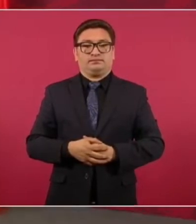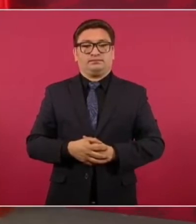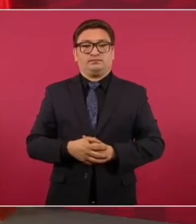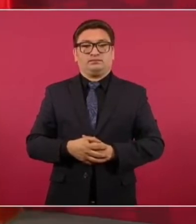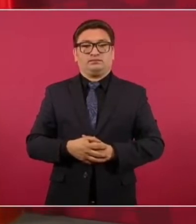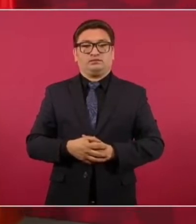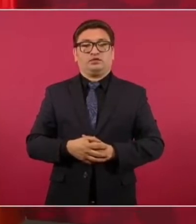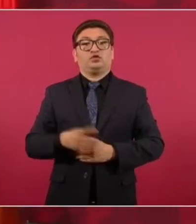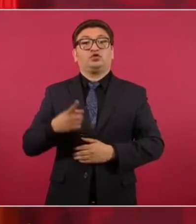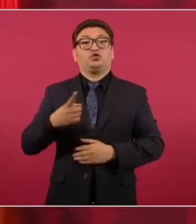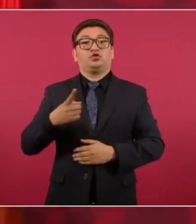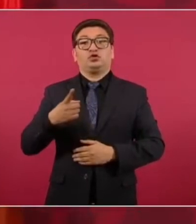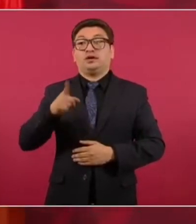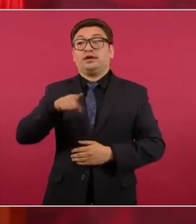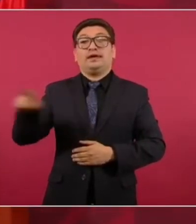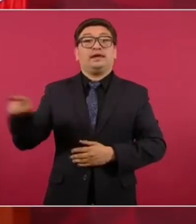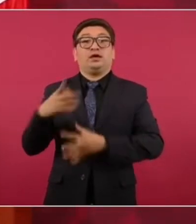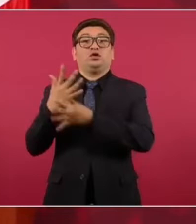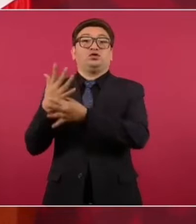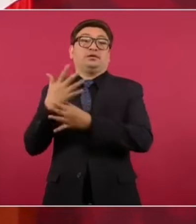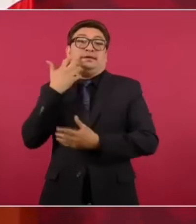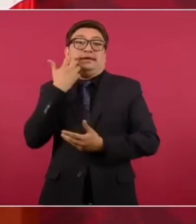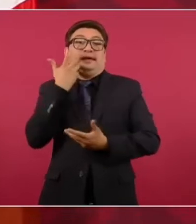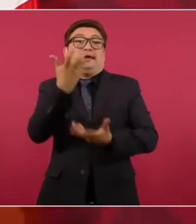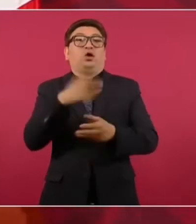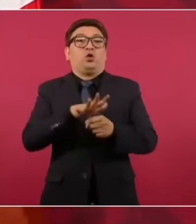usemos toda la fuerza del Estado,